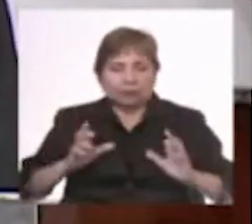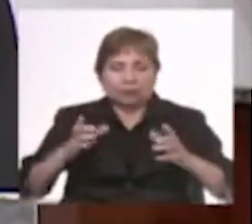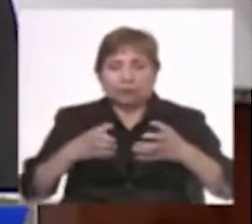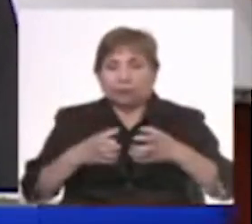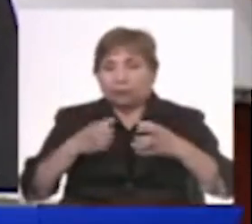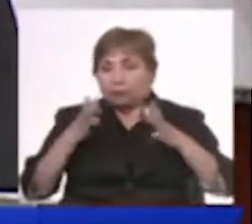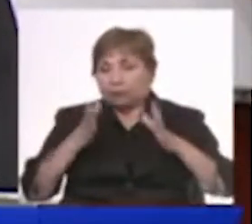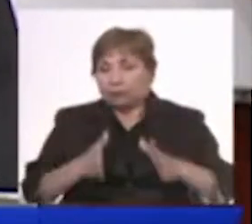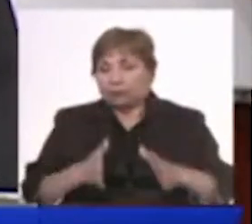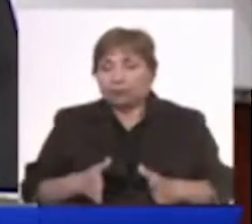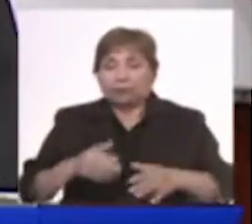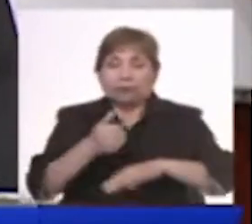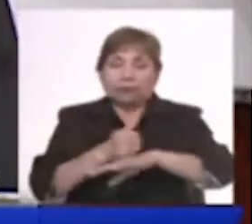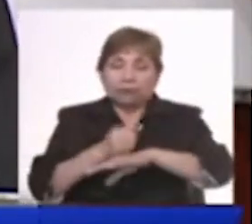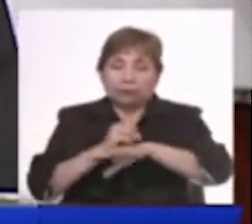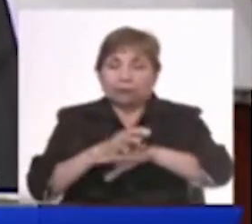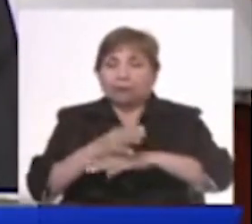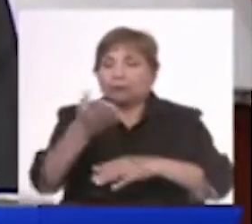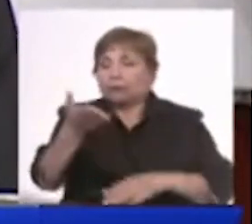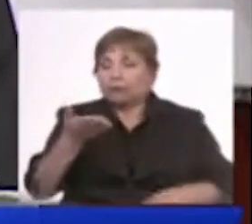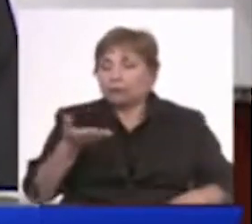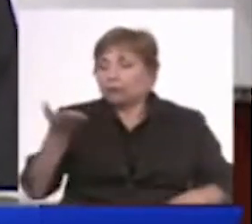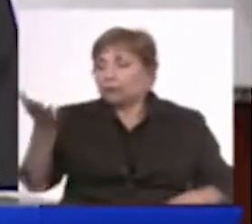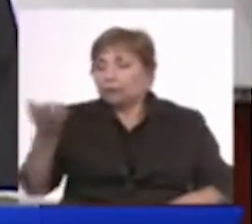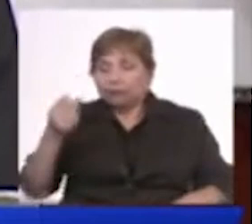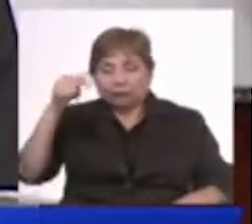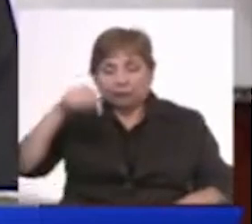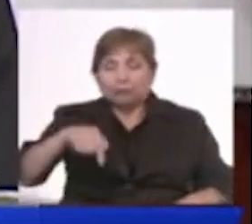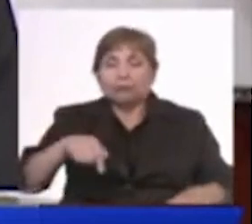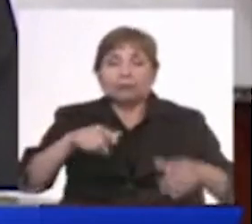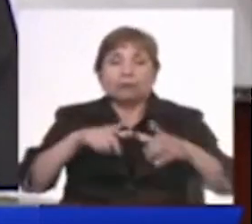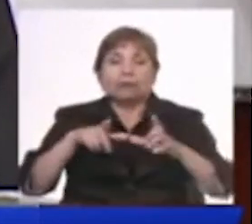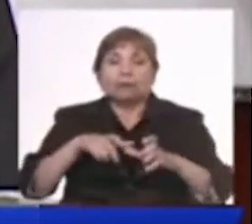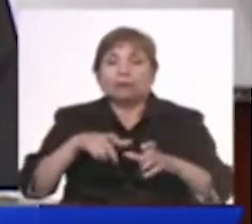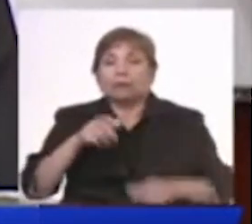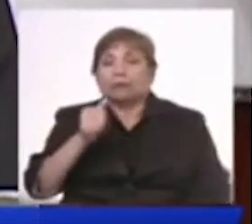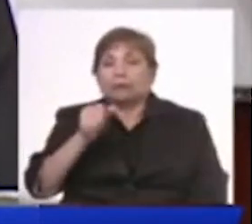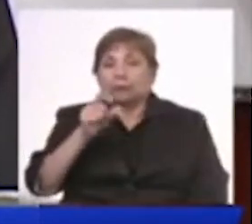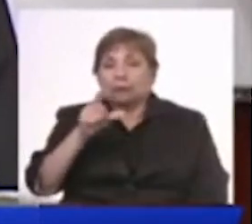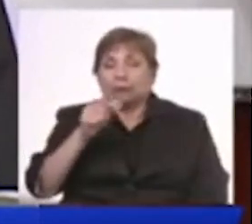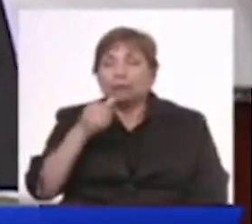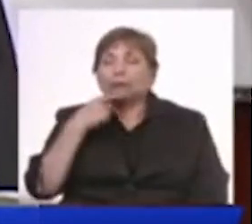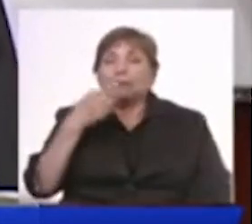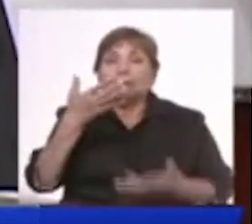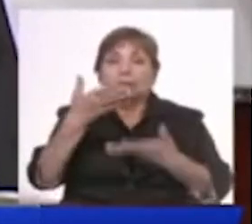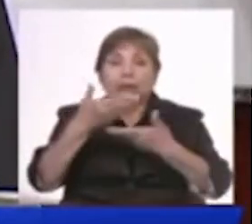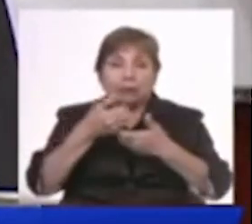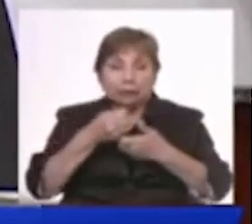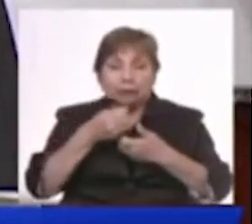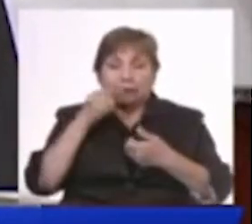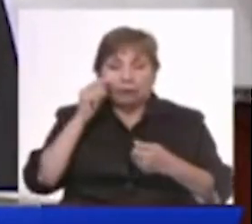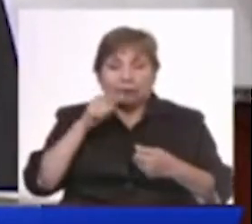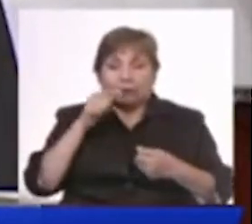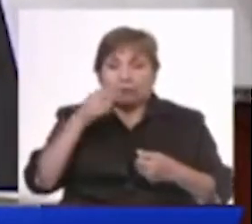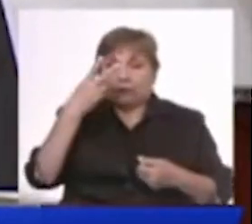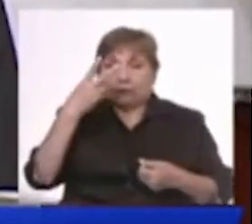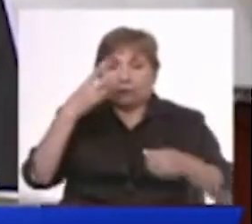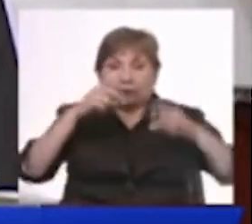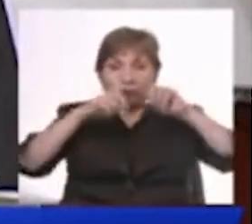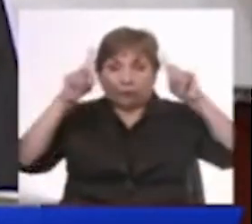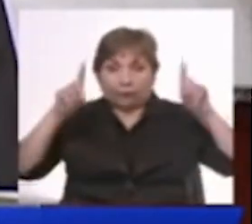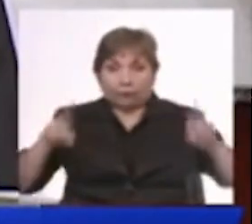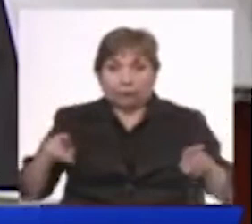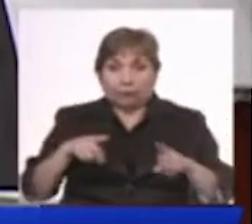congresistas, asesores e invitados en esta sala. La adquisición de estas dos